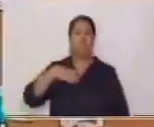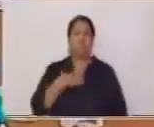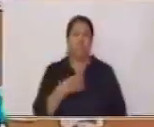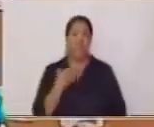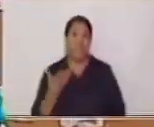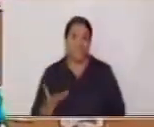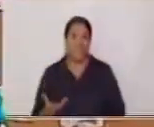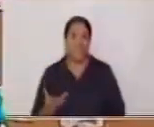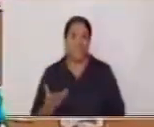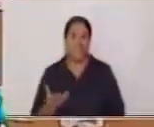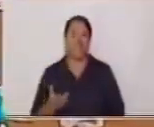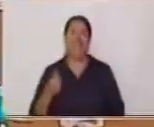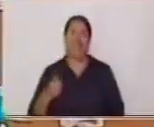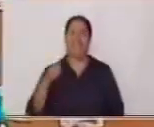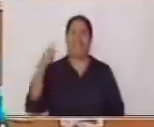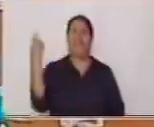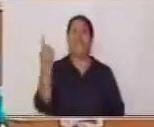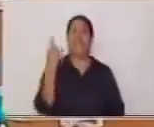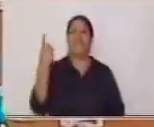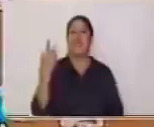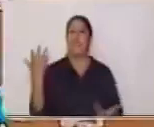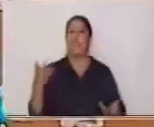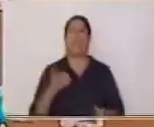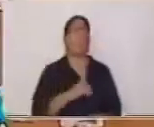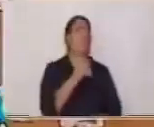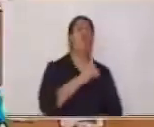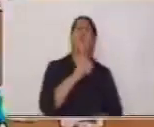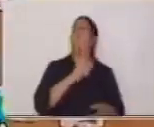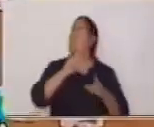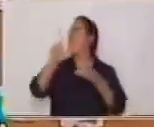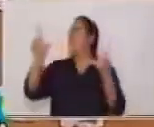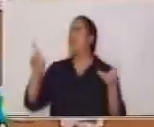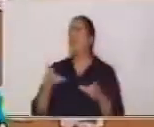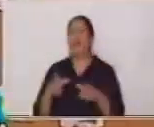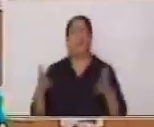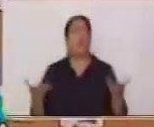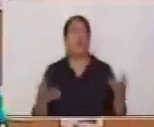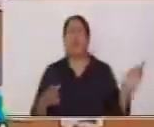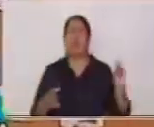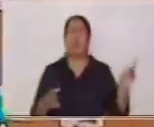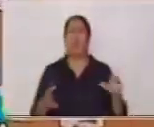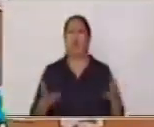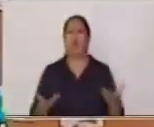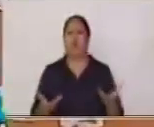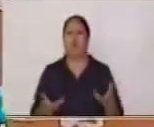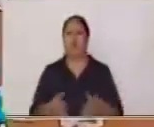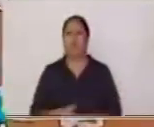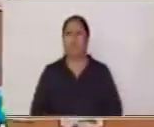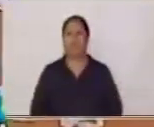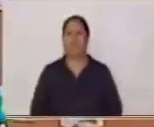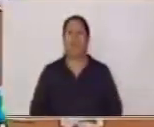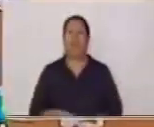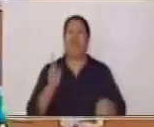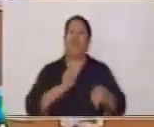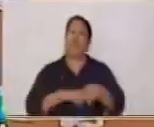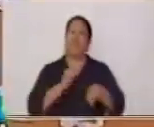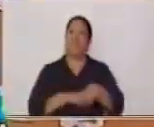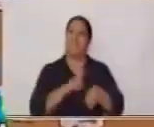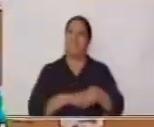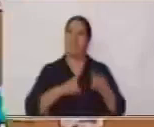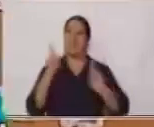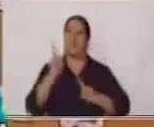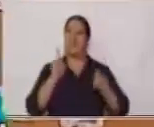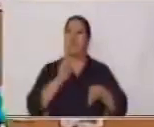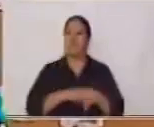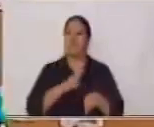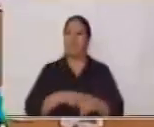También es importante los espacios, en qué lugar estamos ubicados cuando ocurre el suceso, y los tiempos. Eso fue